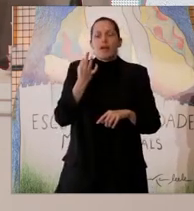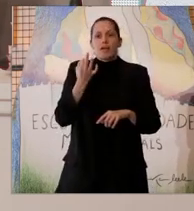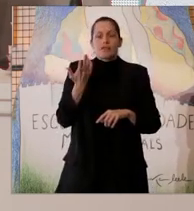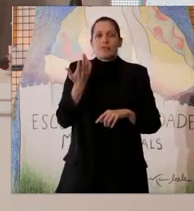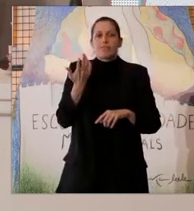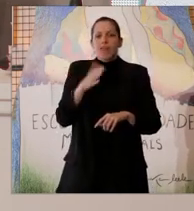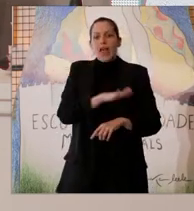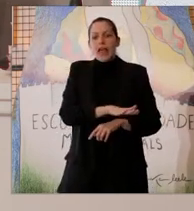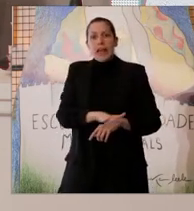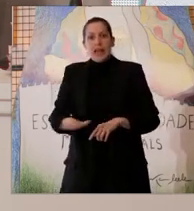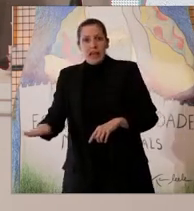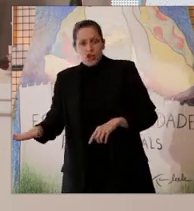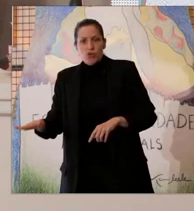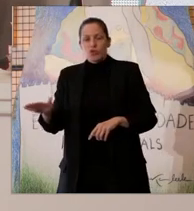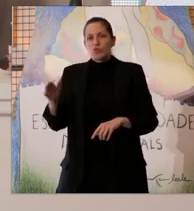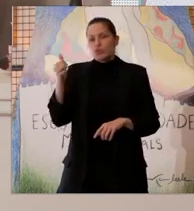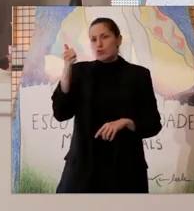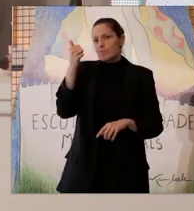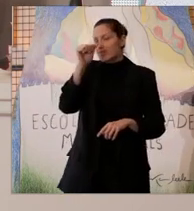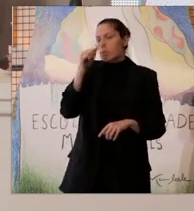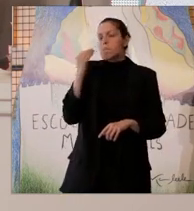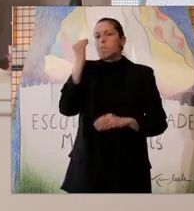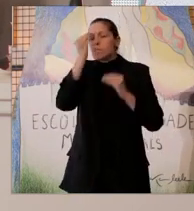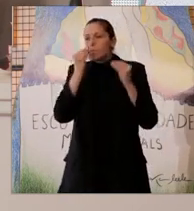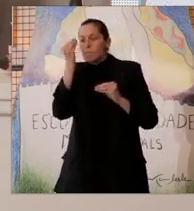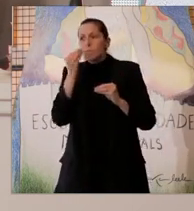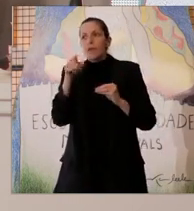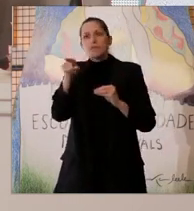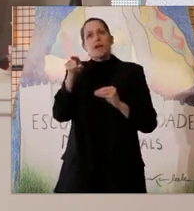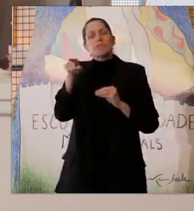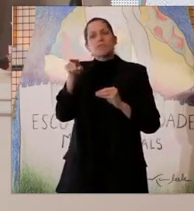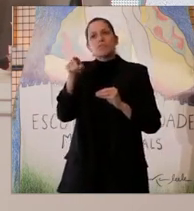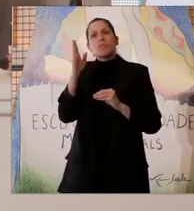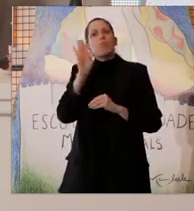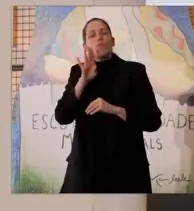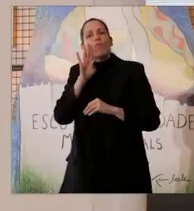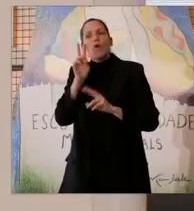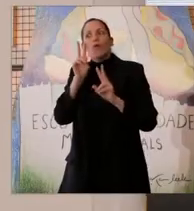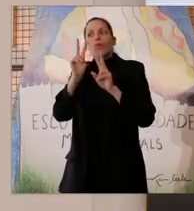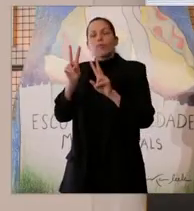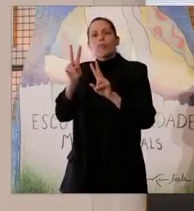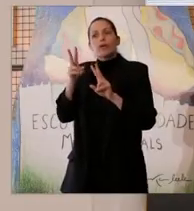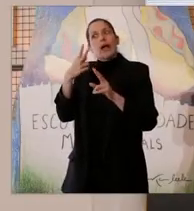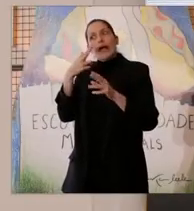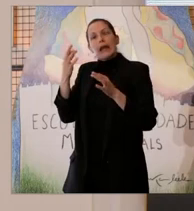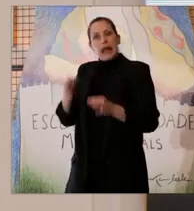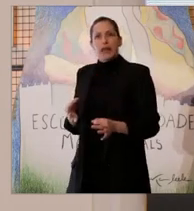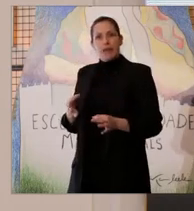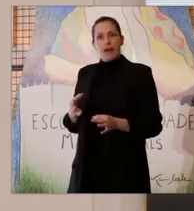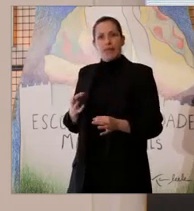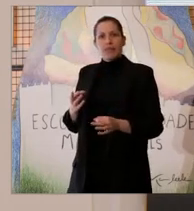las violaciones emanadas son el placer para ellos sino también para la mujer violada bueno en general también en ellas una